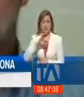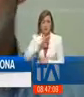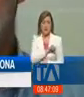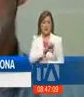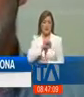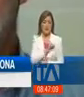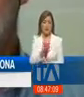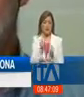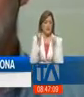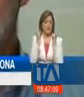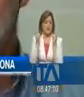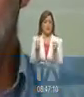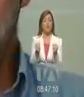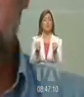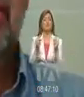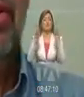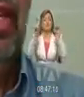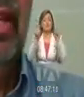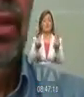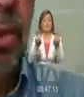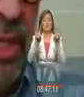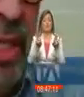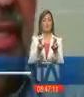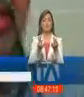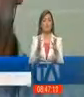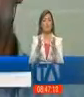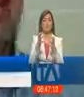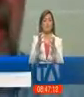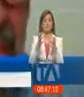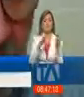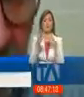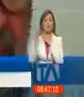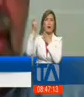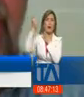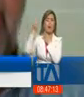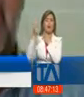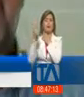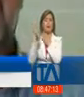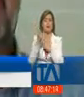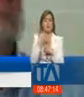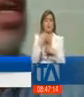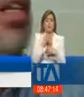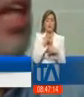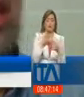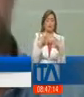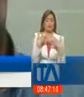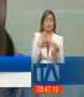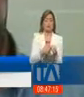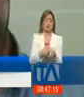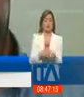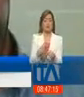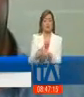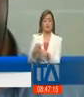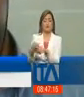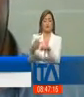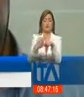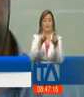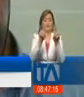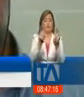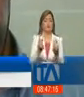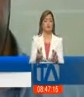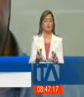ligado en muchos casos al tema de ideación e intentos suicidas, o ciertas fobias inclusive focalizadas. El tema